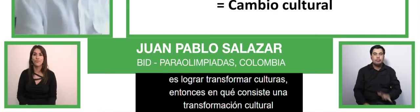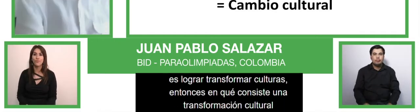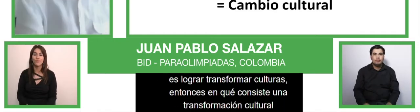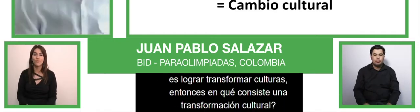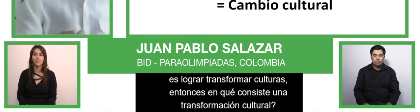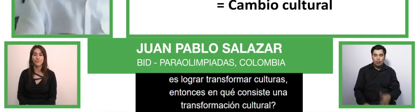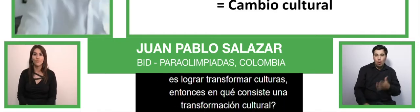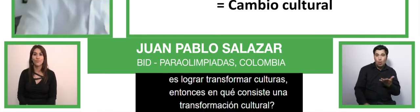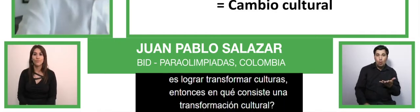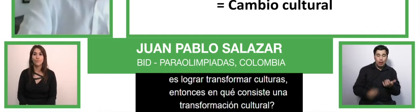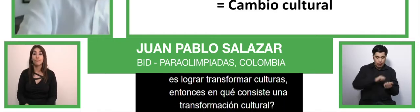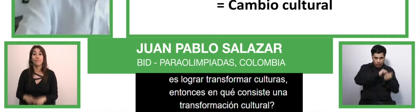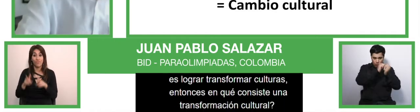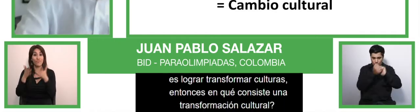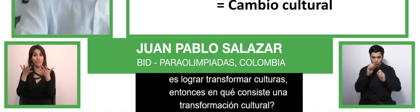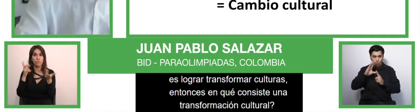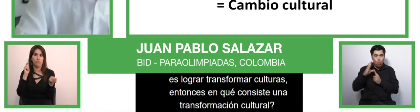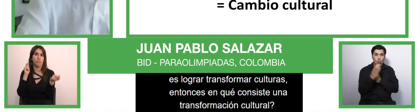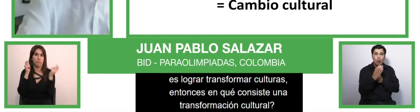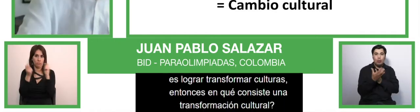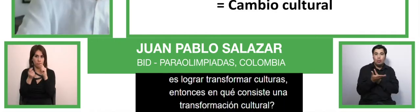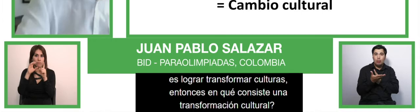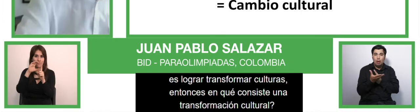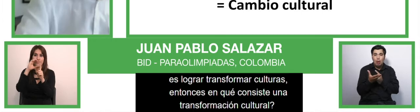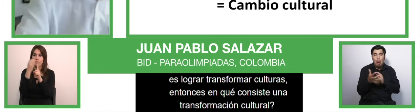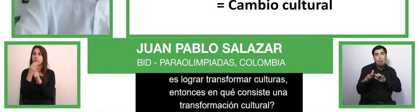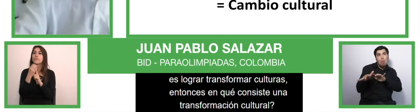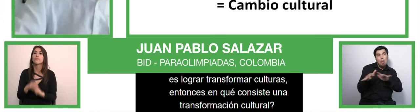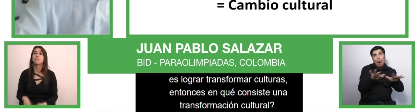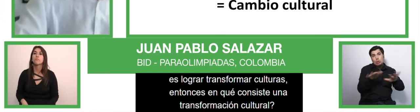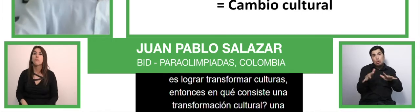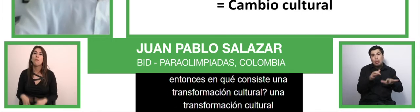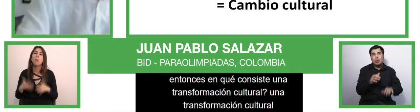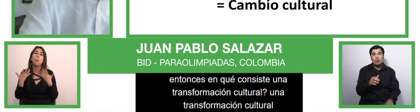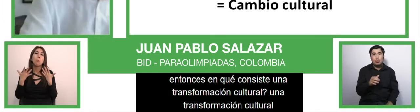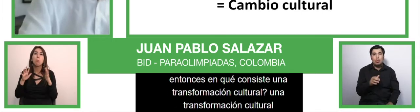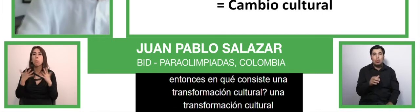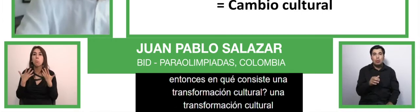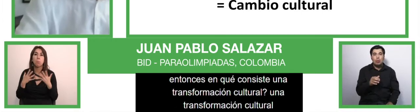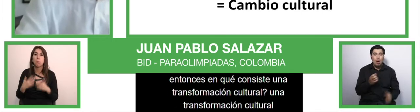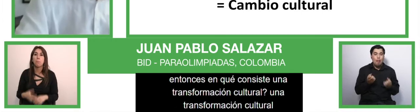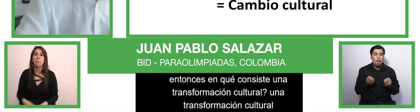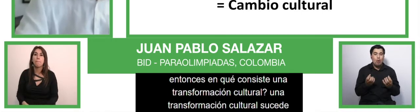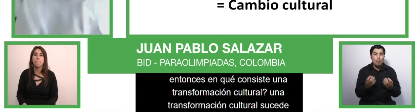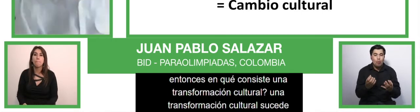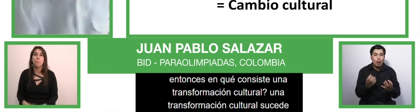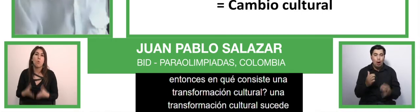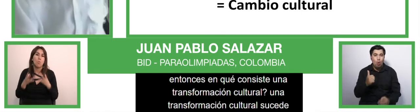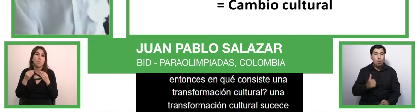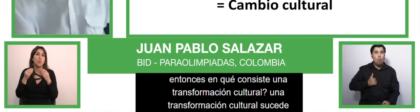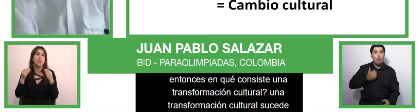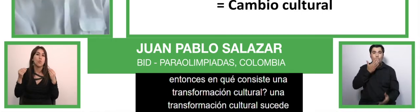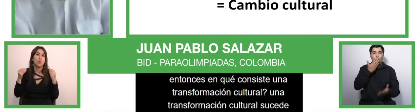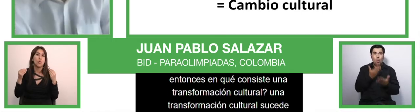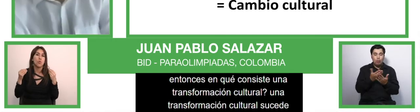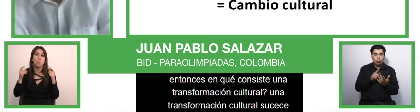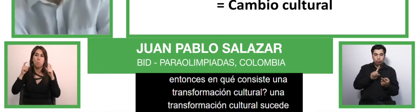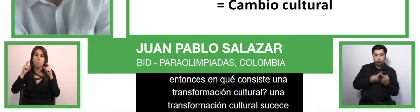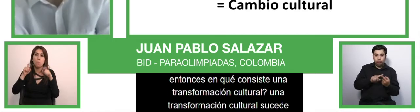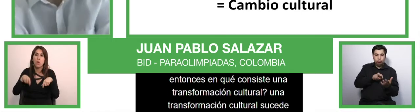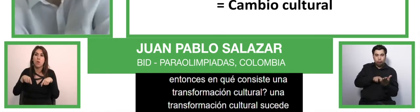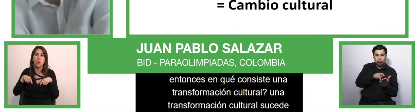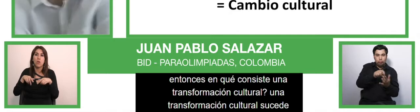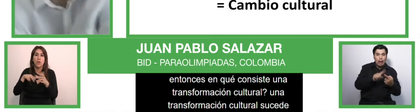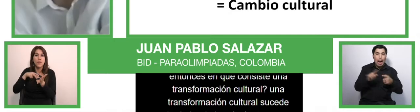Una transformación cultural más o menos sucede alrededor de los siguientes pasos: activismo de